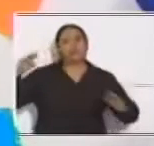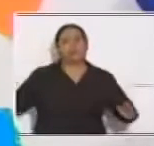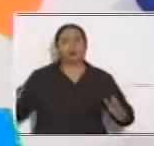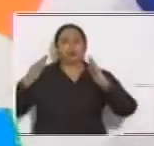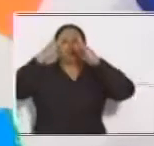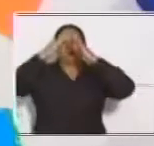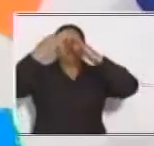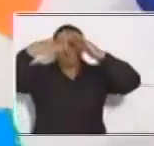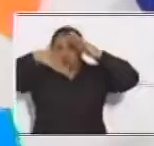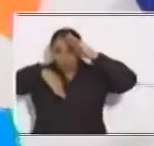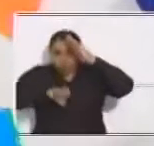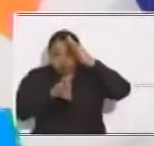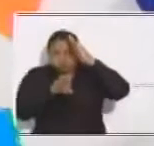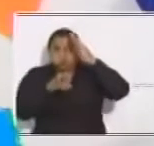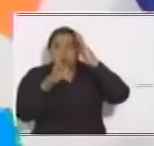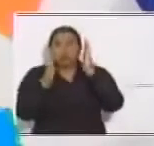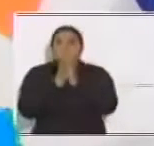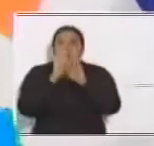¿Verdad que sí?